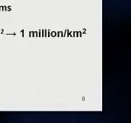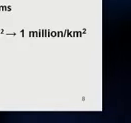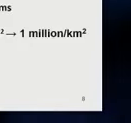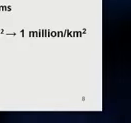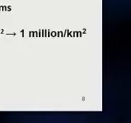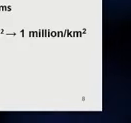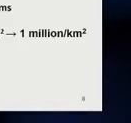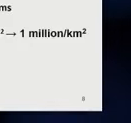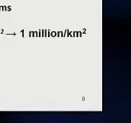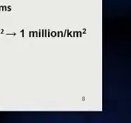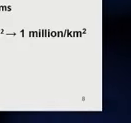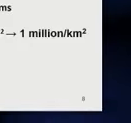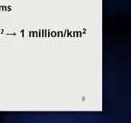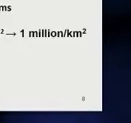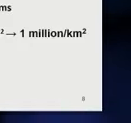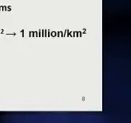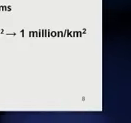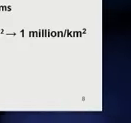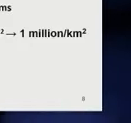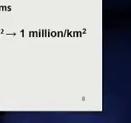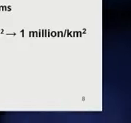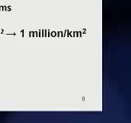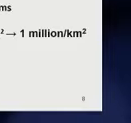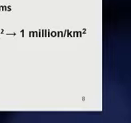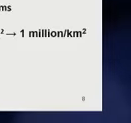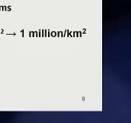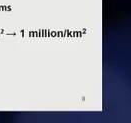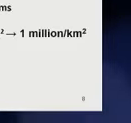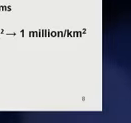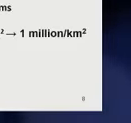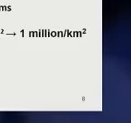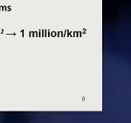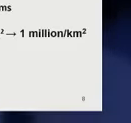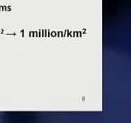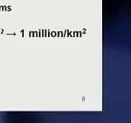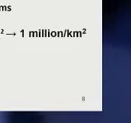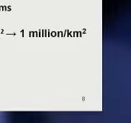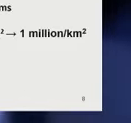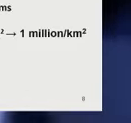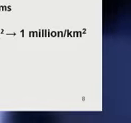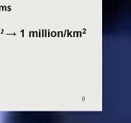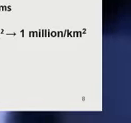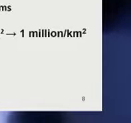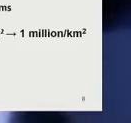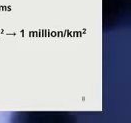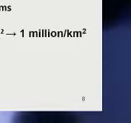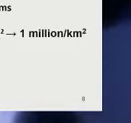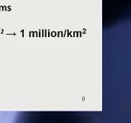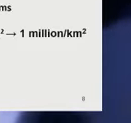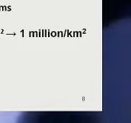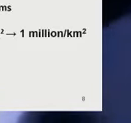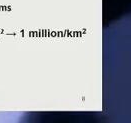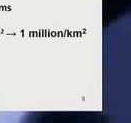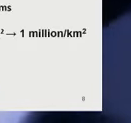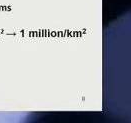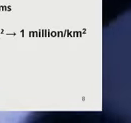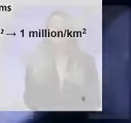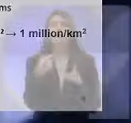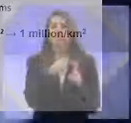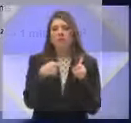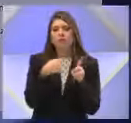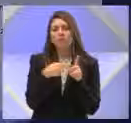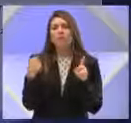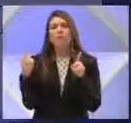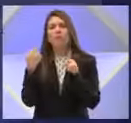beneficios o los mayores beneficios en los tipos de servicios que se den por órbitas bajas por órbitas